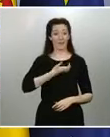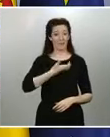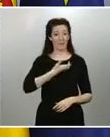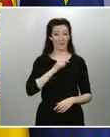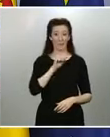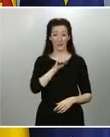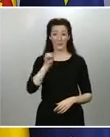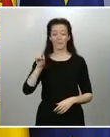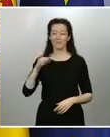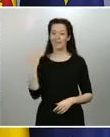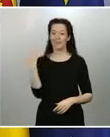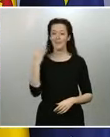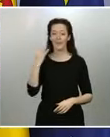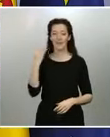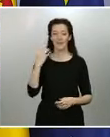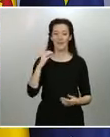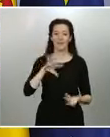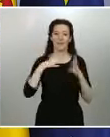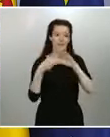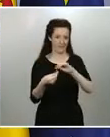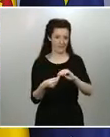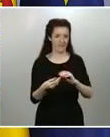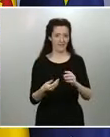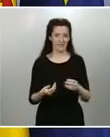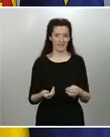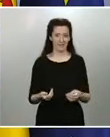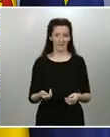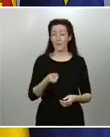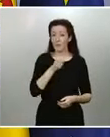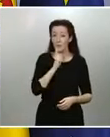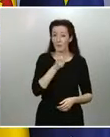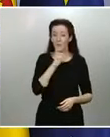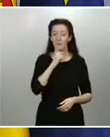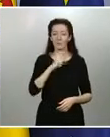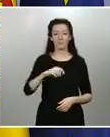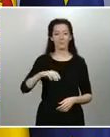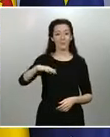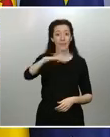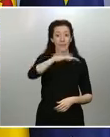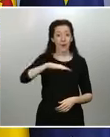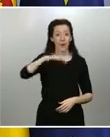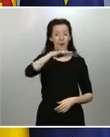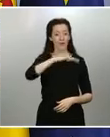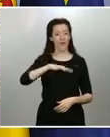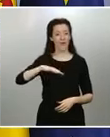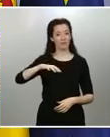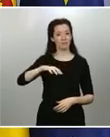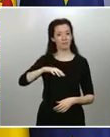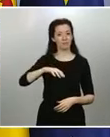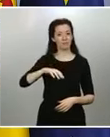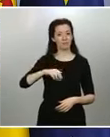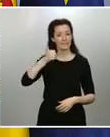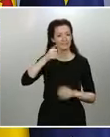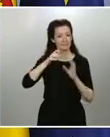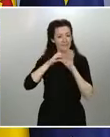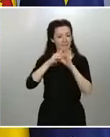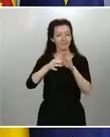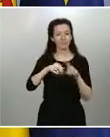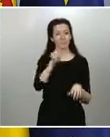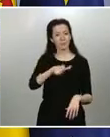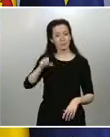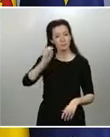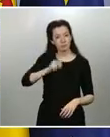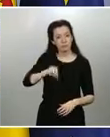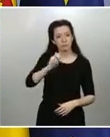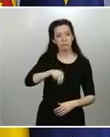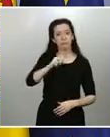cambio promoviendo y mejorando las zonas destinadas al peatón y los modos de movilidad activos en el ámbito